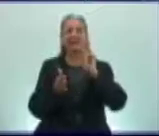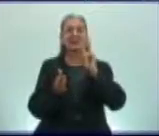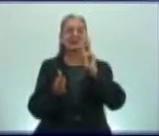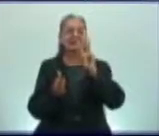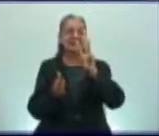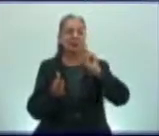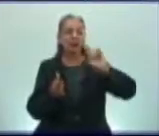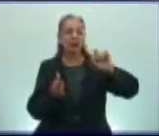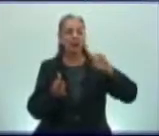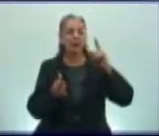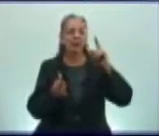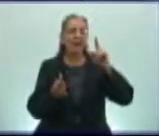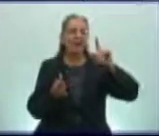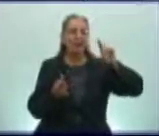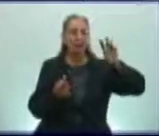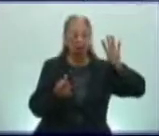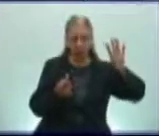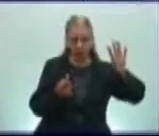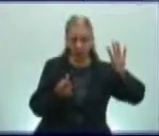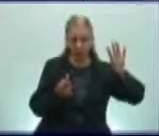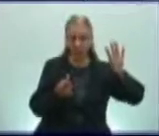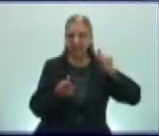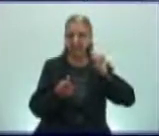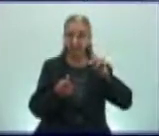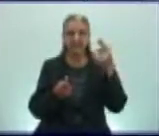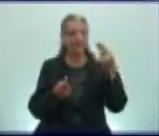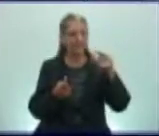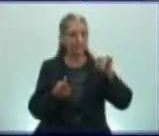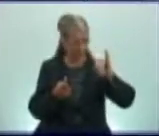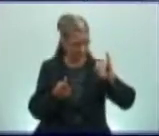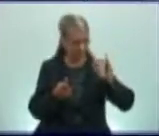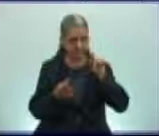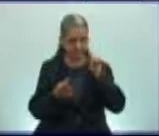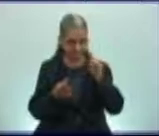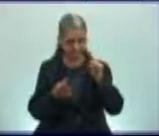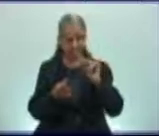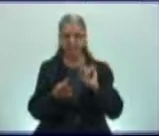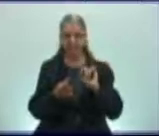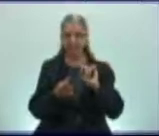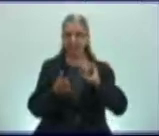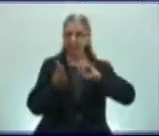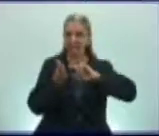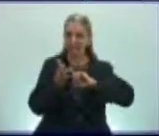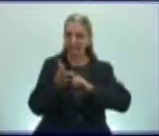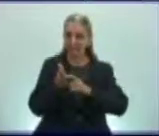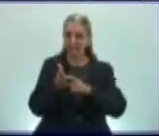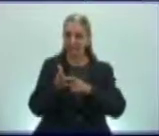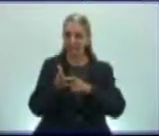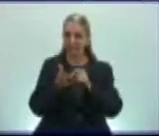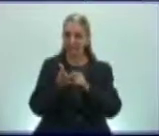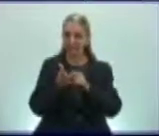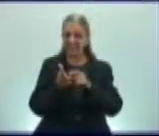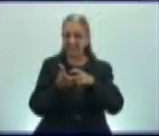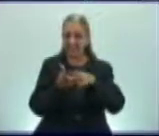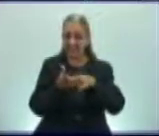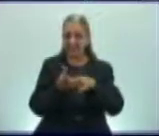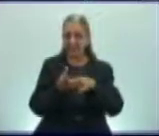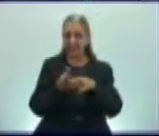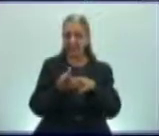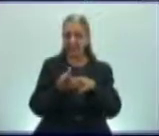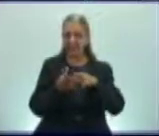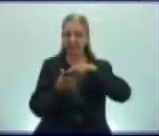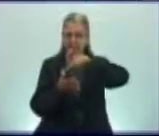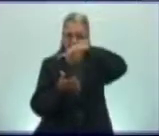valor que establecemos es 3,14. Por tanto, ahora estamos en condiciones de poder